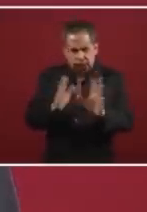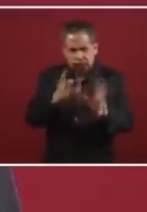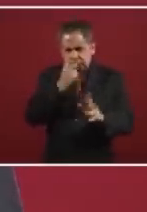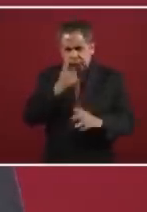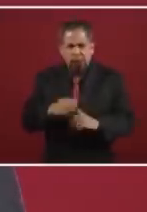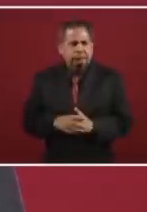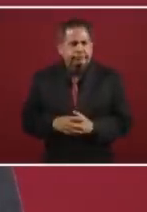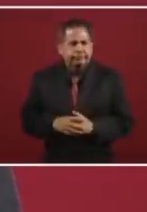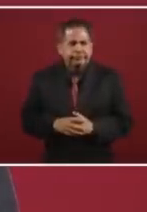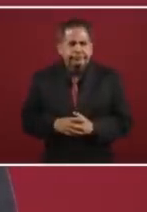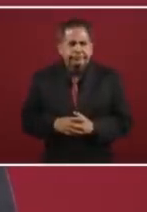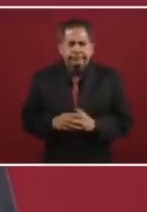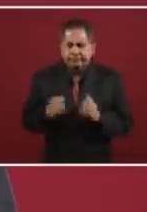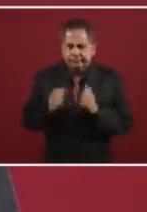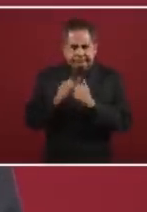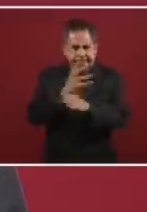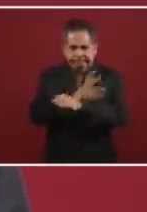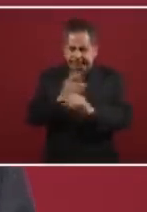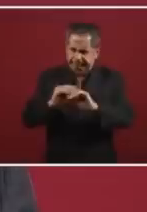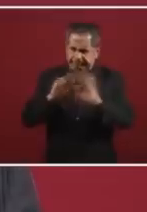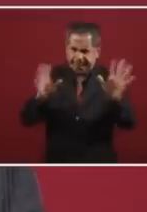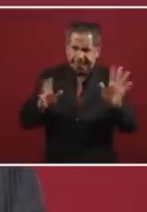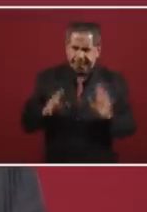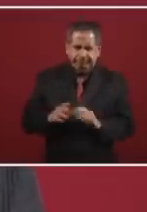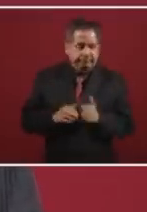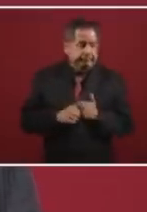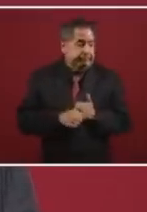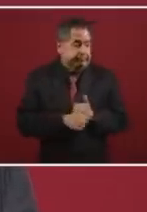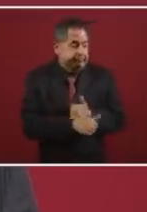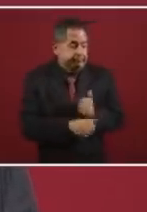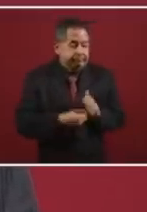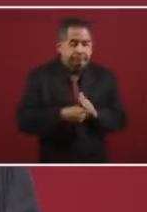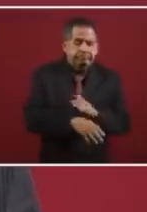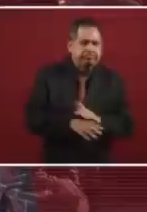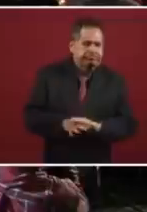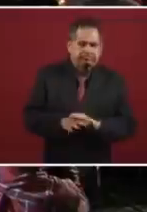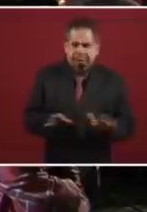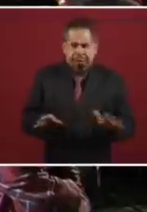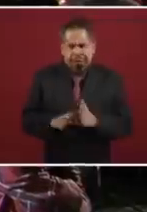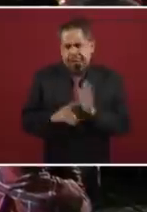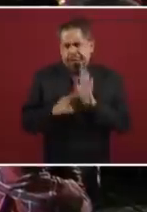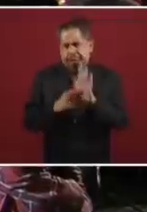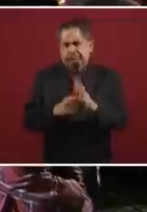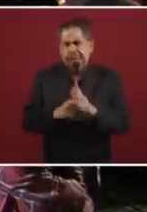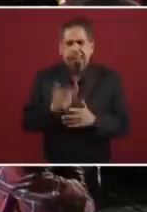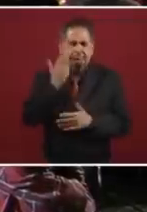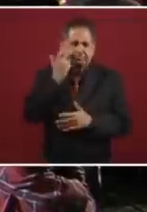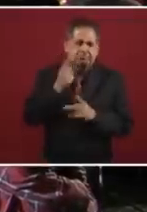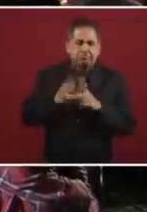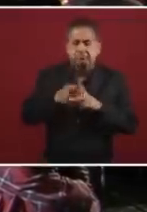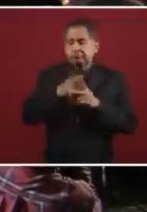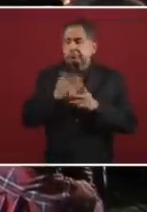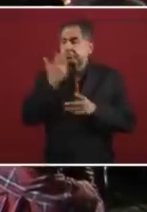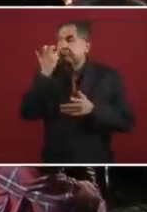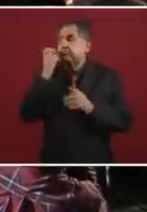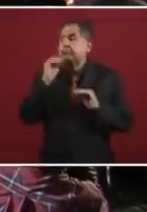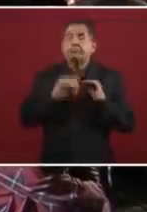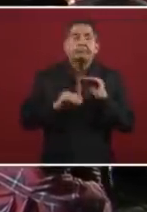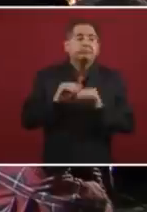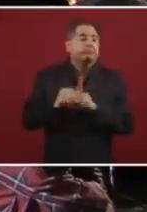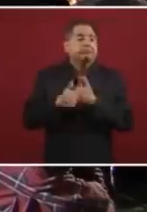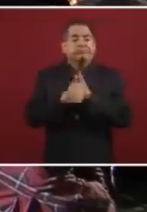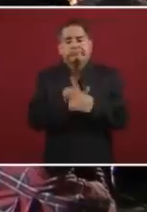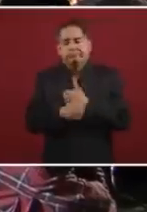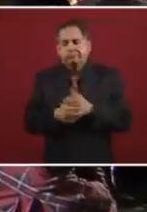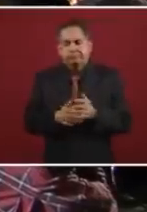toda la transparencia no tenemos nada que ocultar no vamos a maquillar cifras no se va